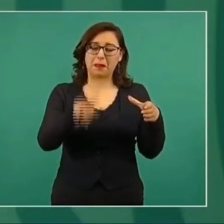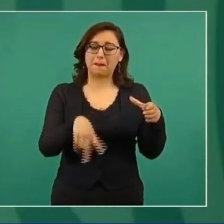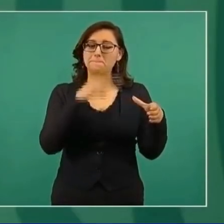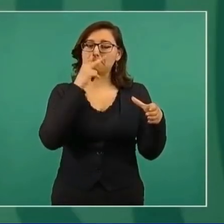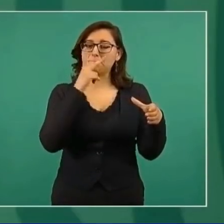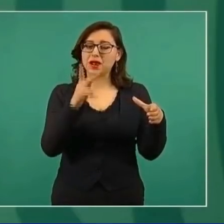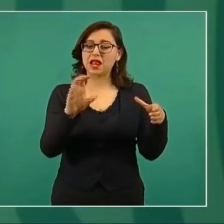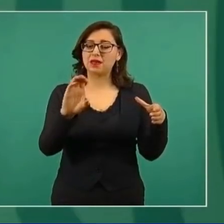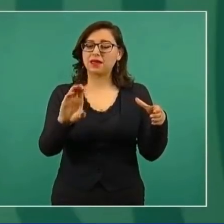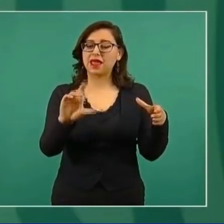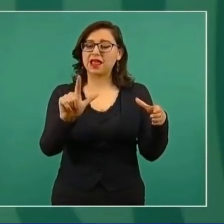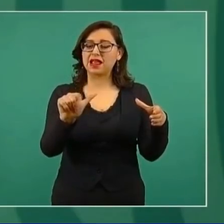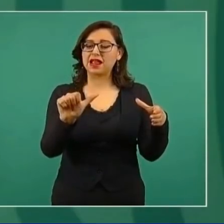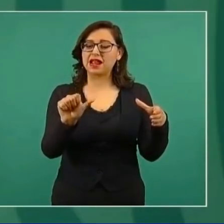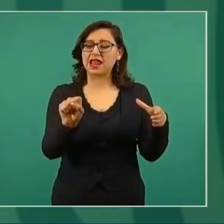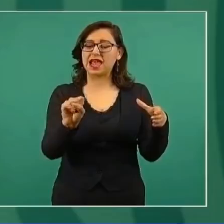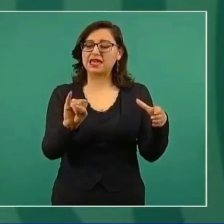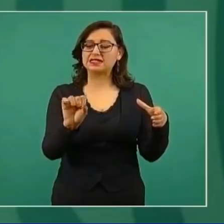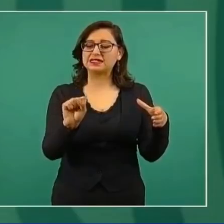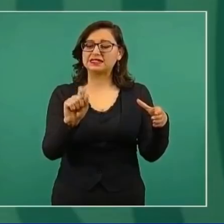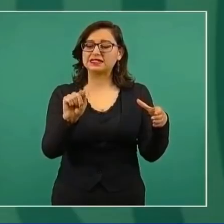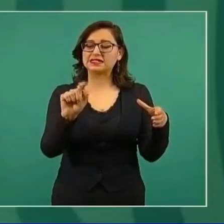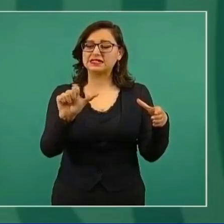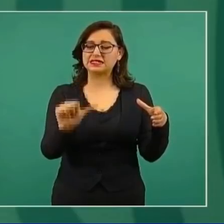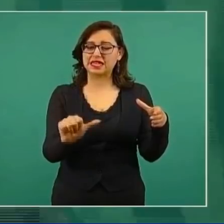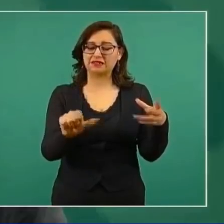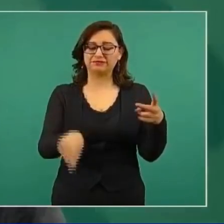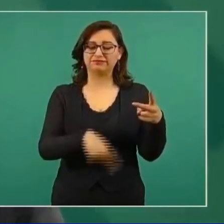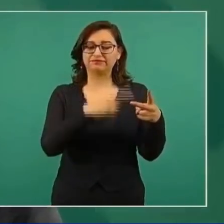y racistas.